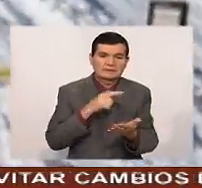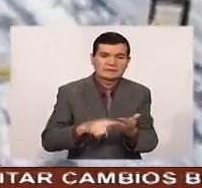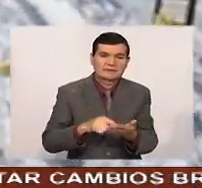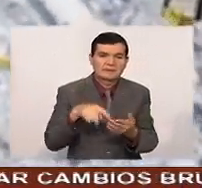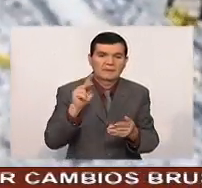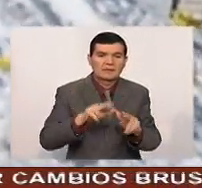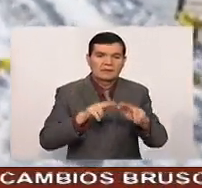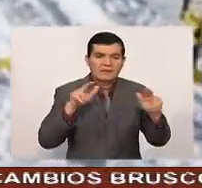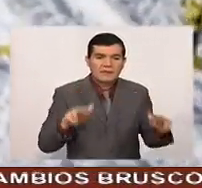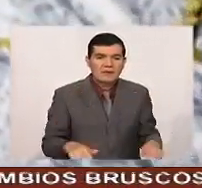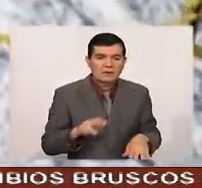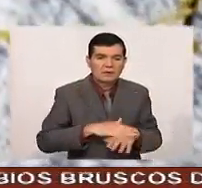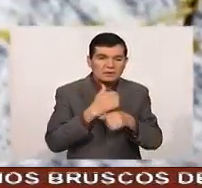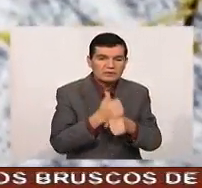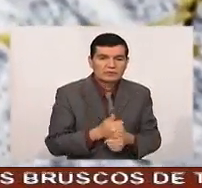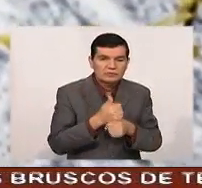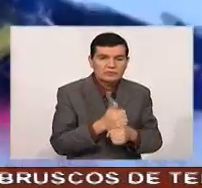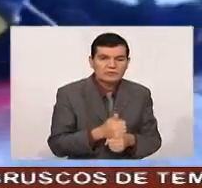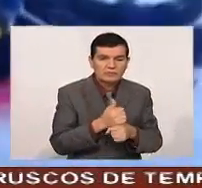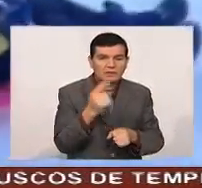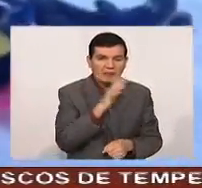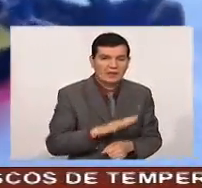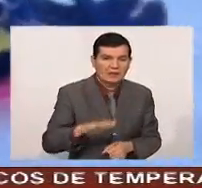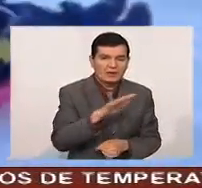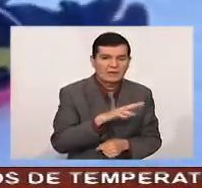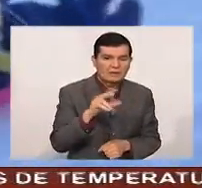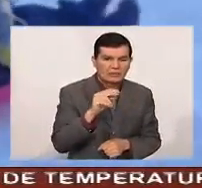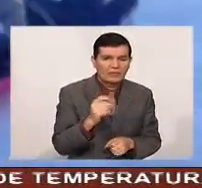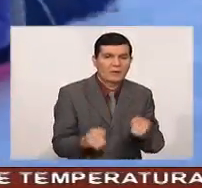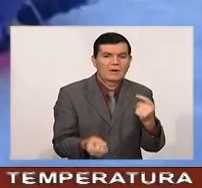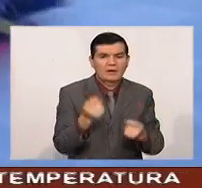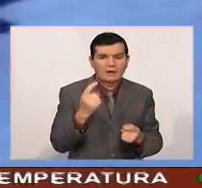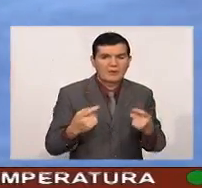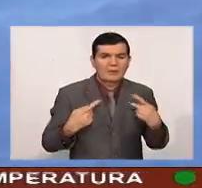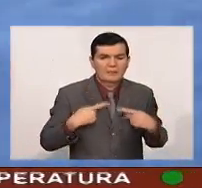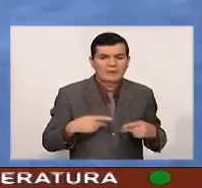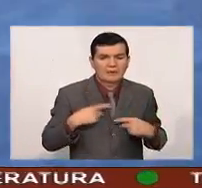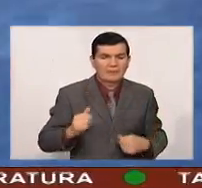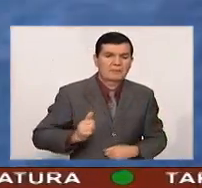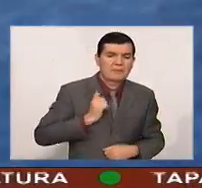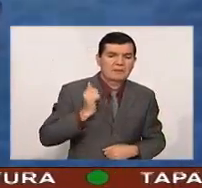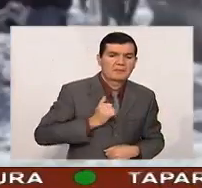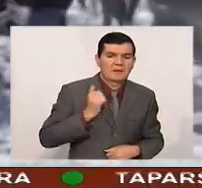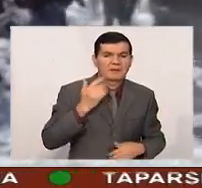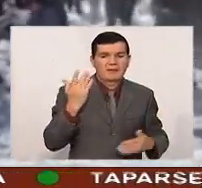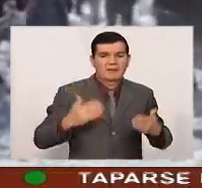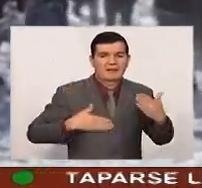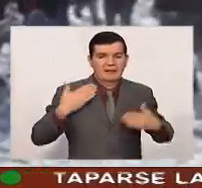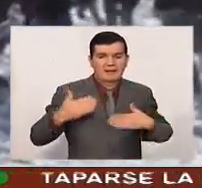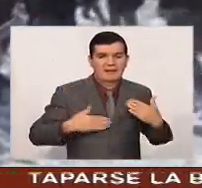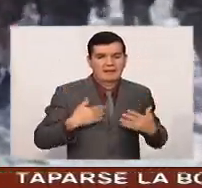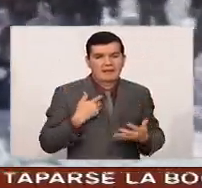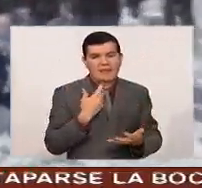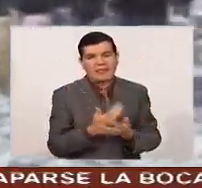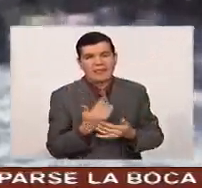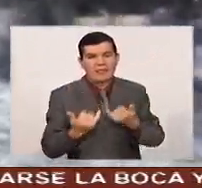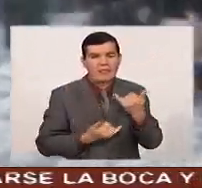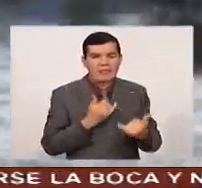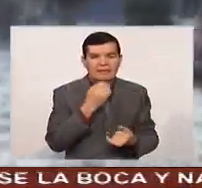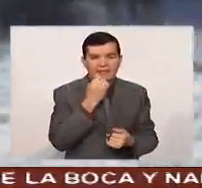la nieve no fue sufrimiento y preocupación para todos. Algunos habitantes aprovecharon para divertirse un rato.